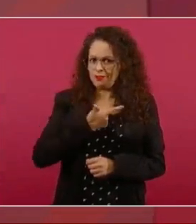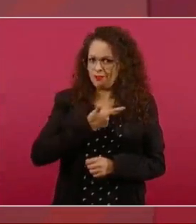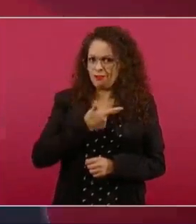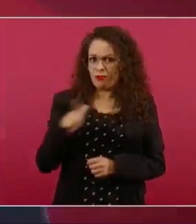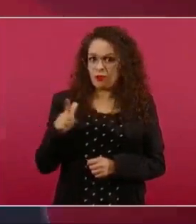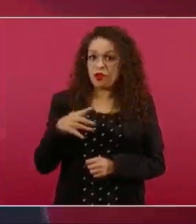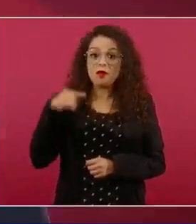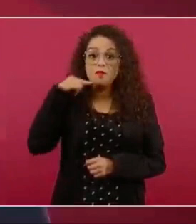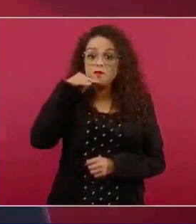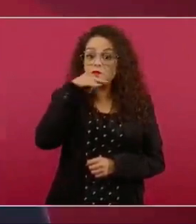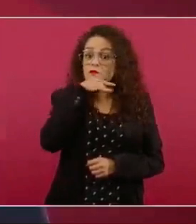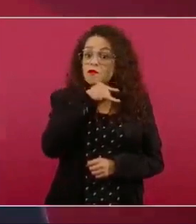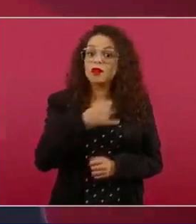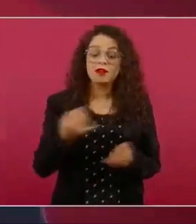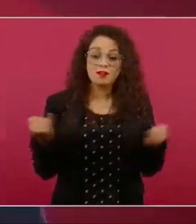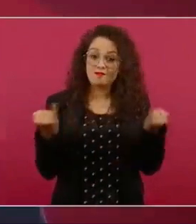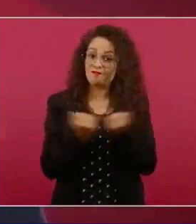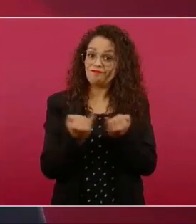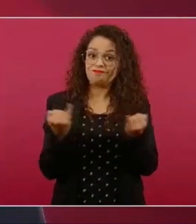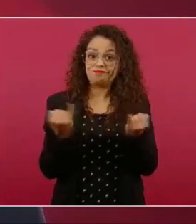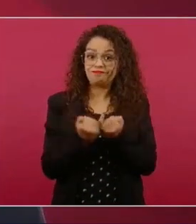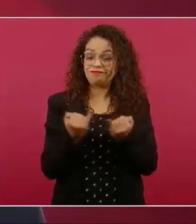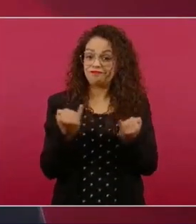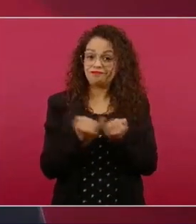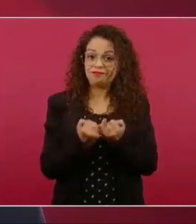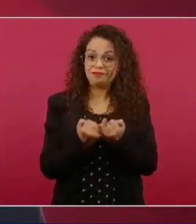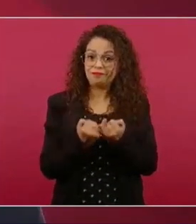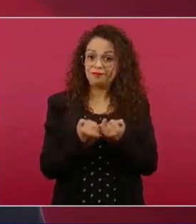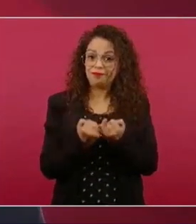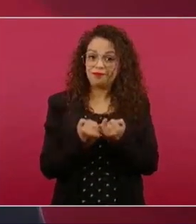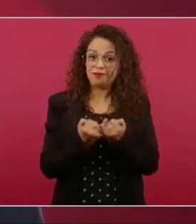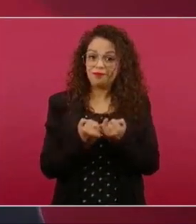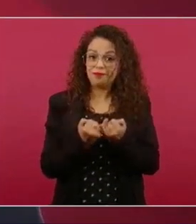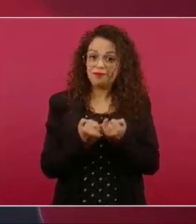La hipocresía también